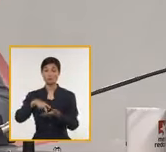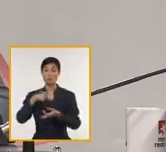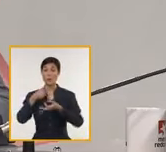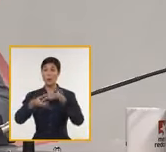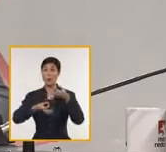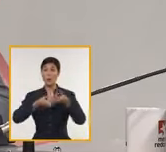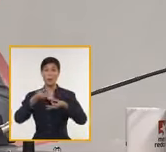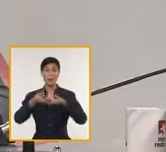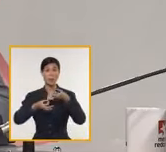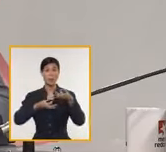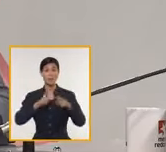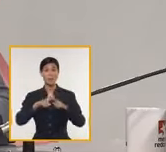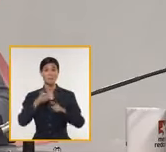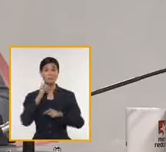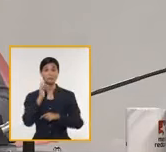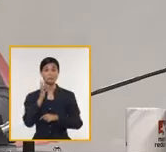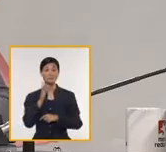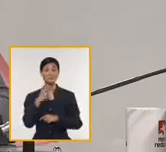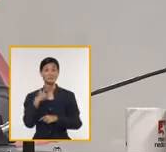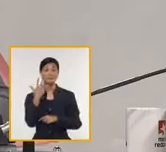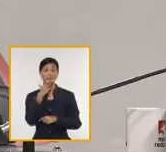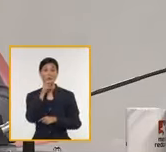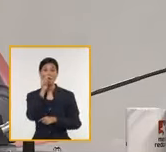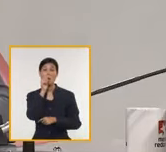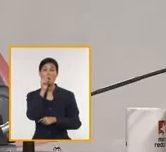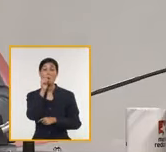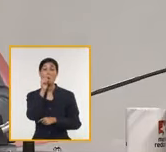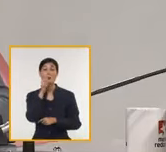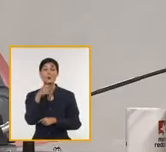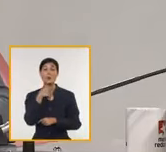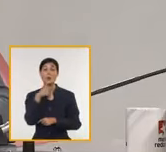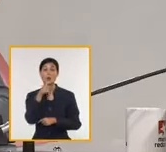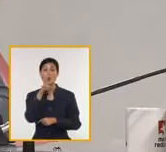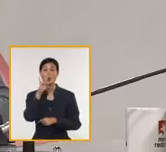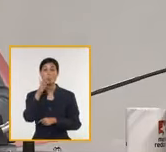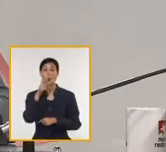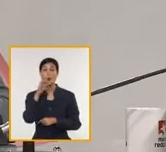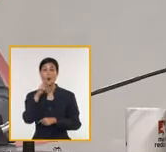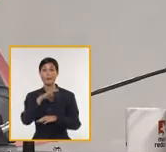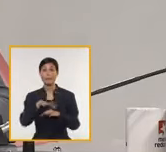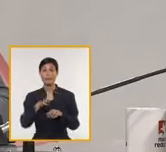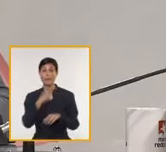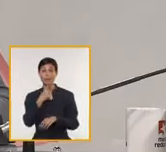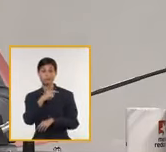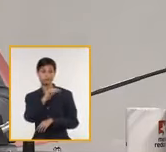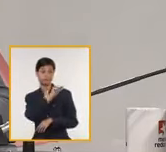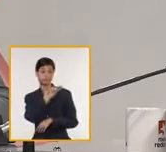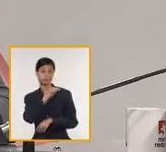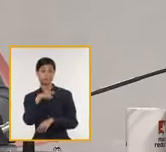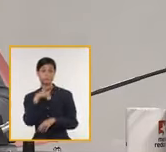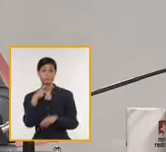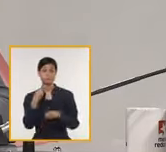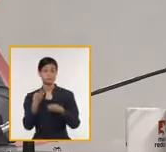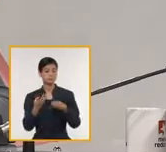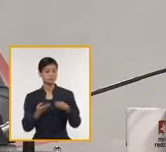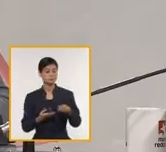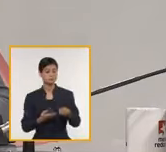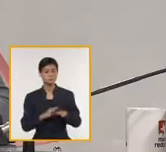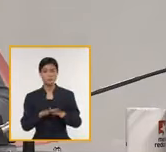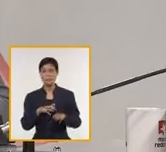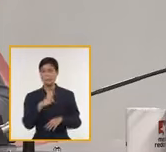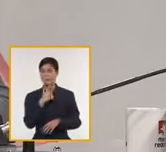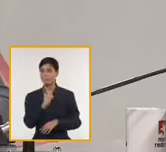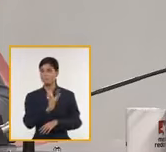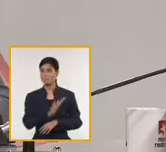lugar como panelista, el doctor Eduardo Torres Cuevas, quien falleció recientemente y que ha dejado también una huella extraordinaria en lo